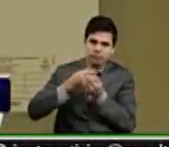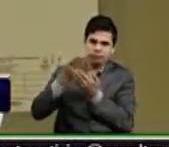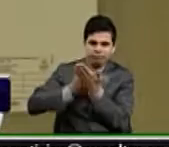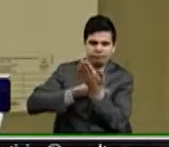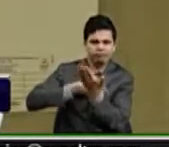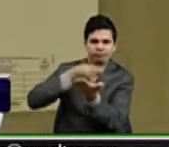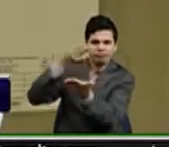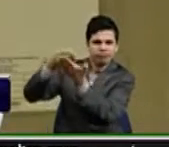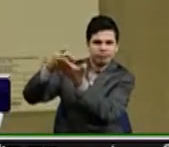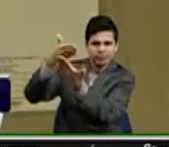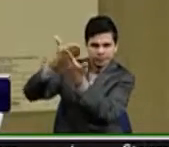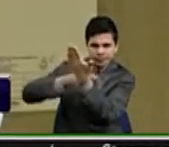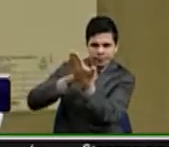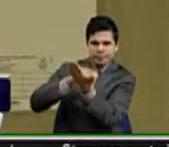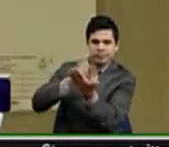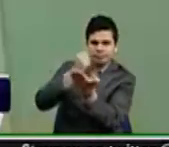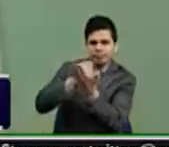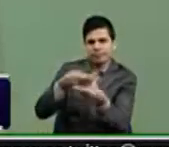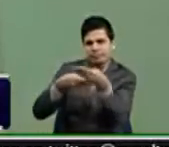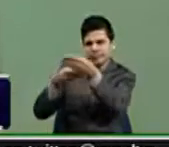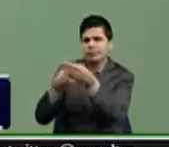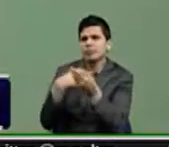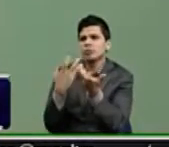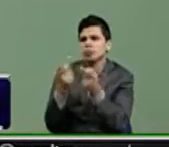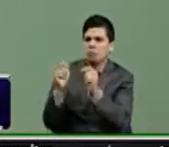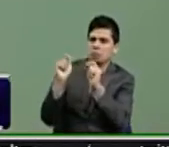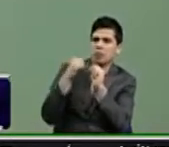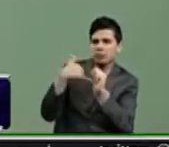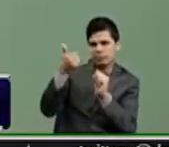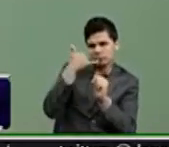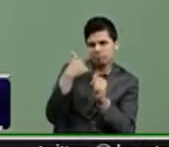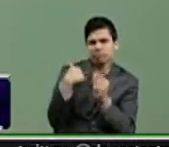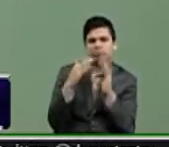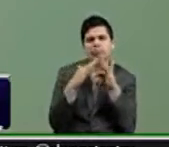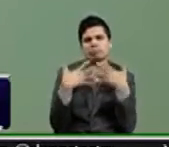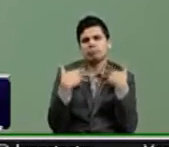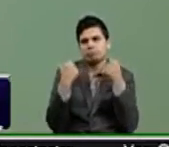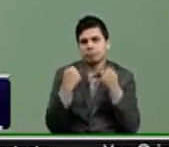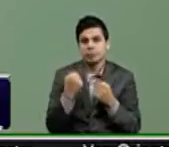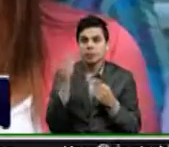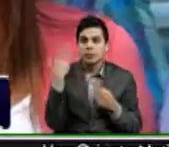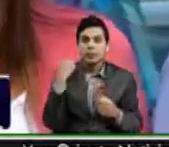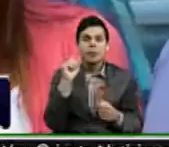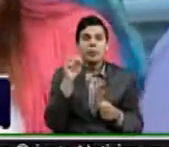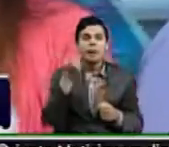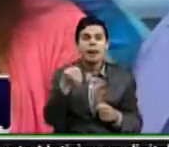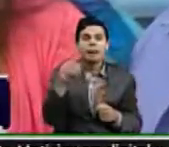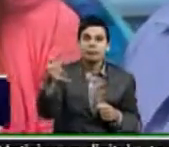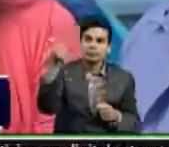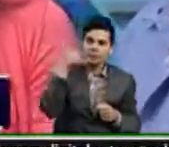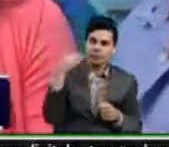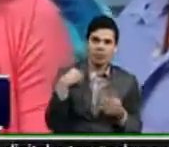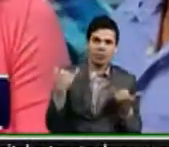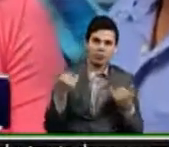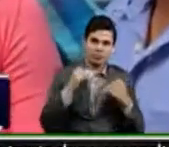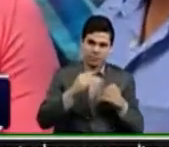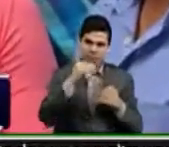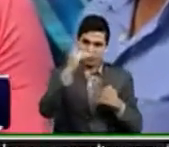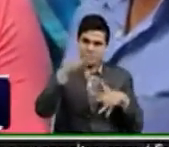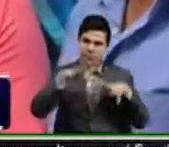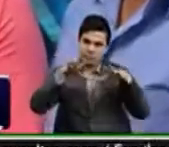proyecto, no veía la hora de que me llegara, me llamaran hasta el martes, que fue la gran noticia de que hoy era la